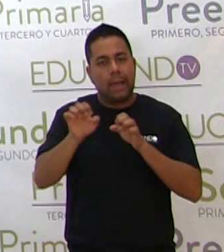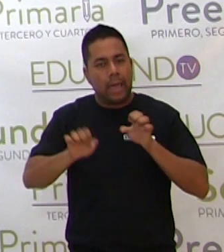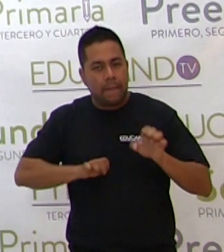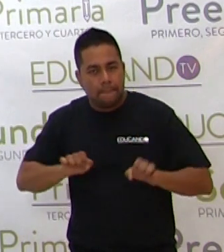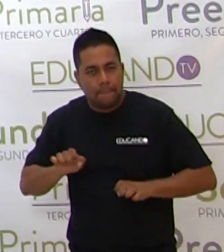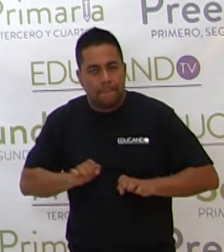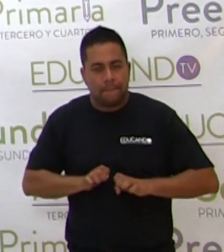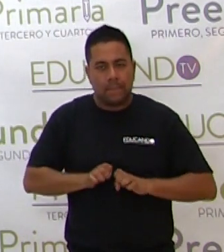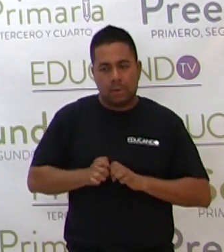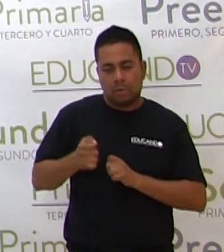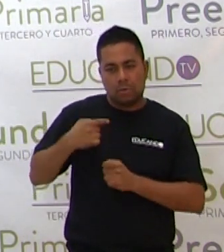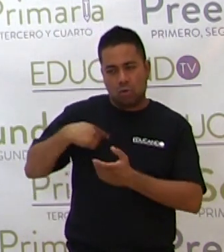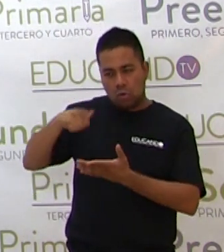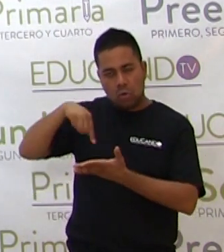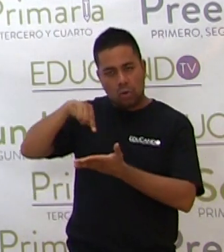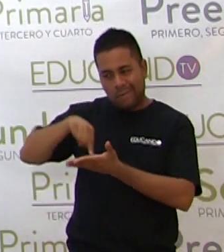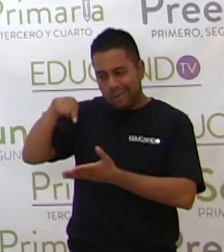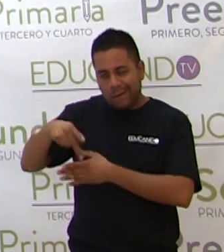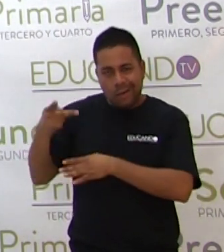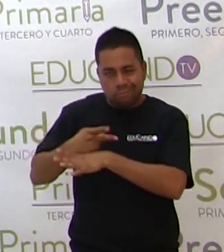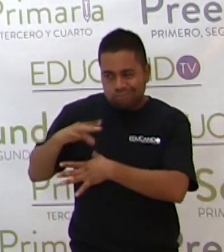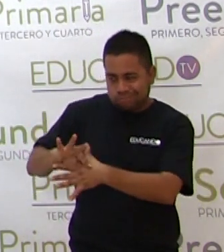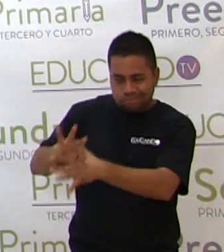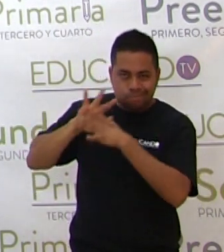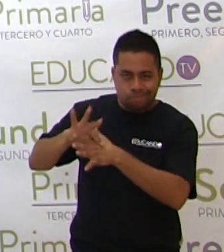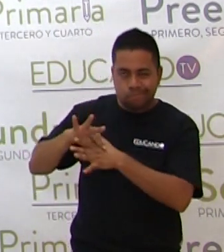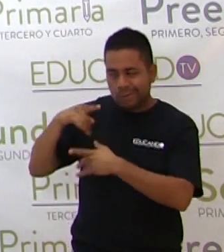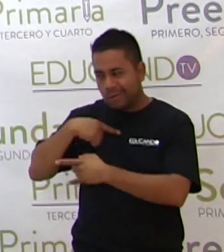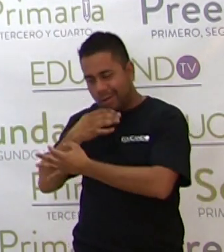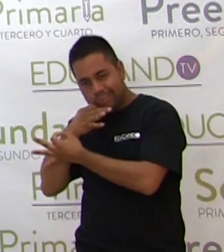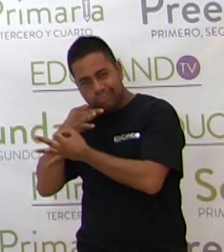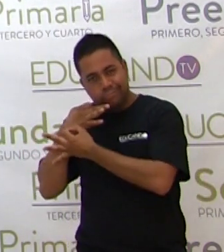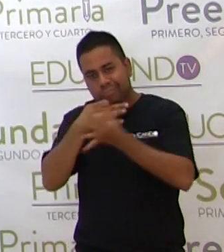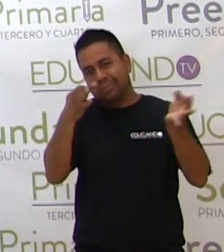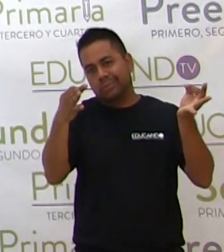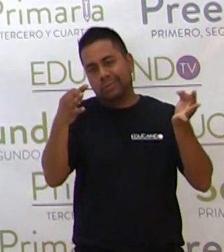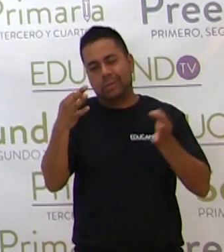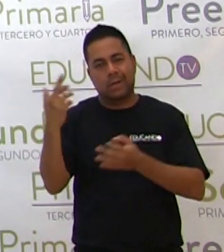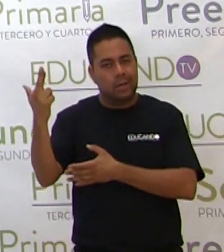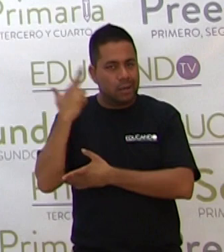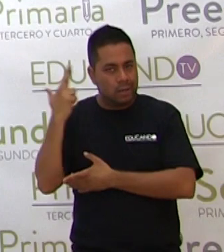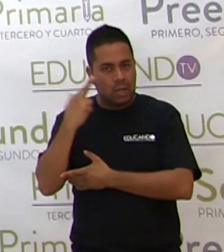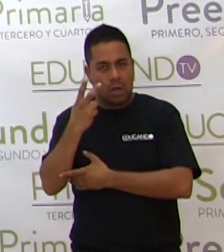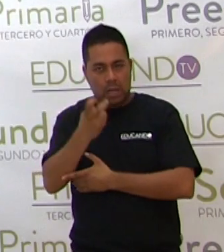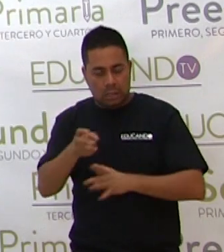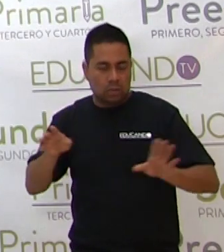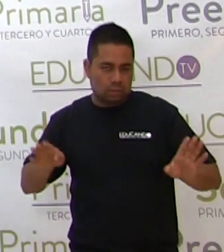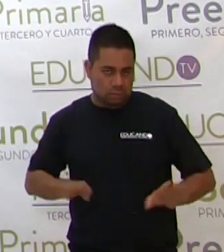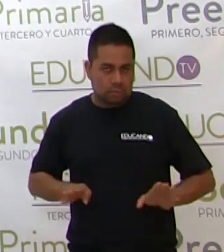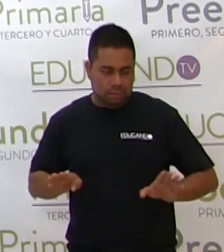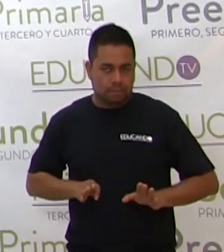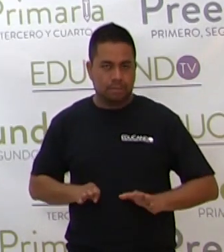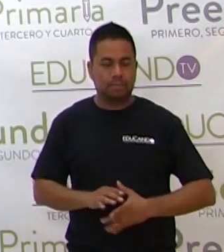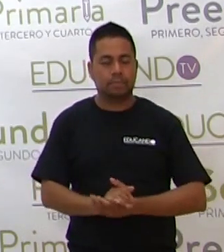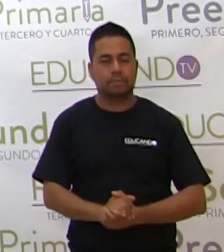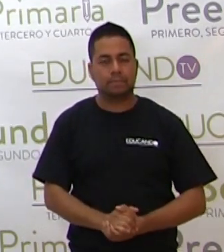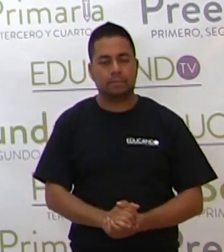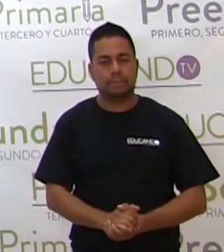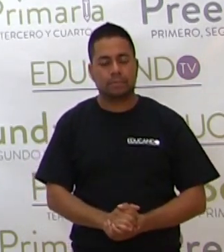desde el lugar donde se está produciendo y entonces esa es una de las características y